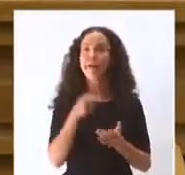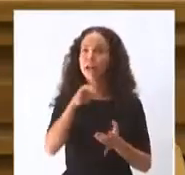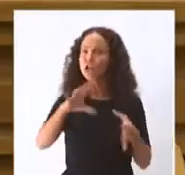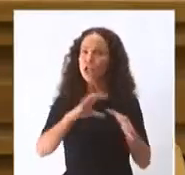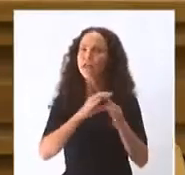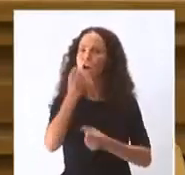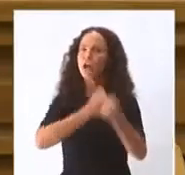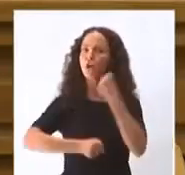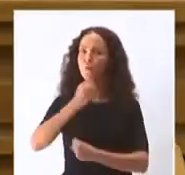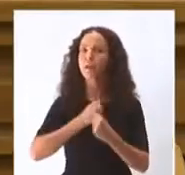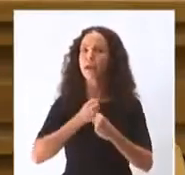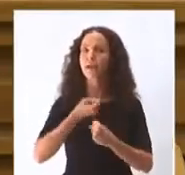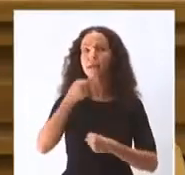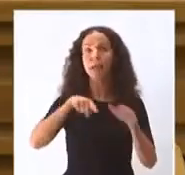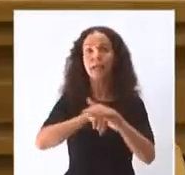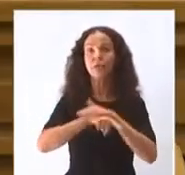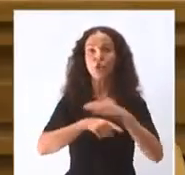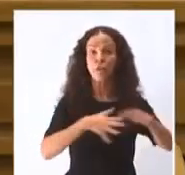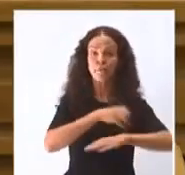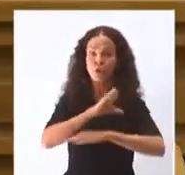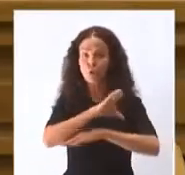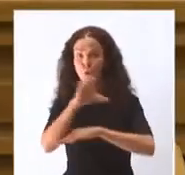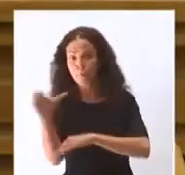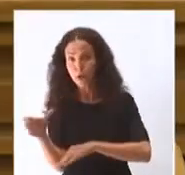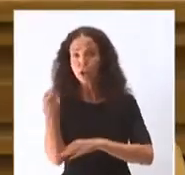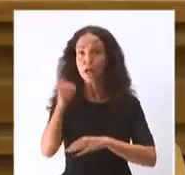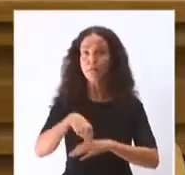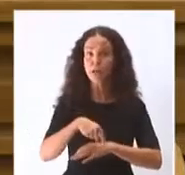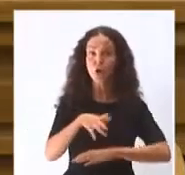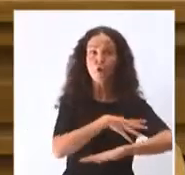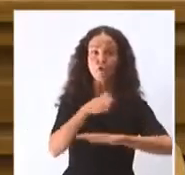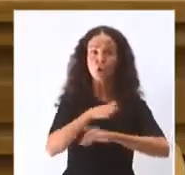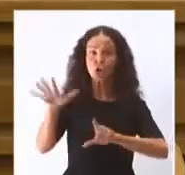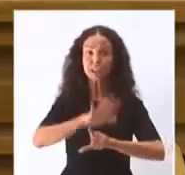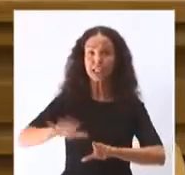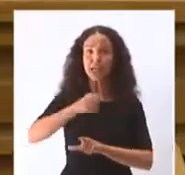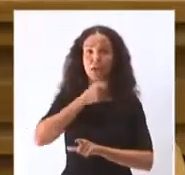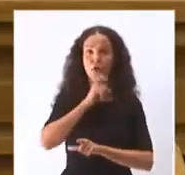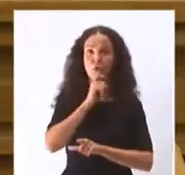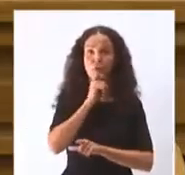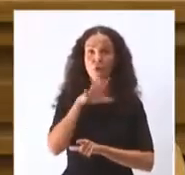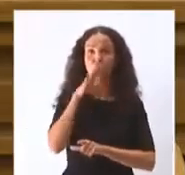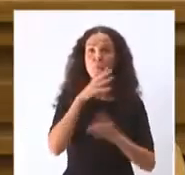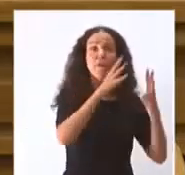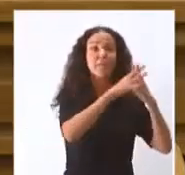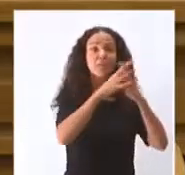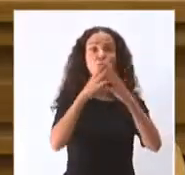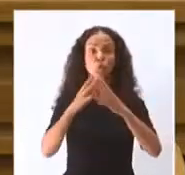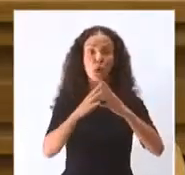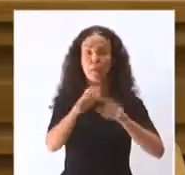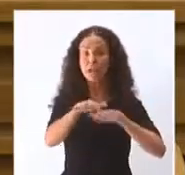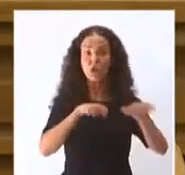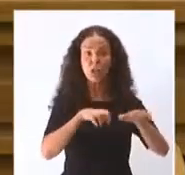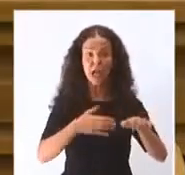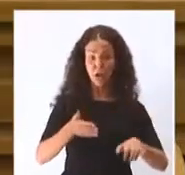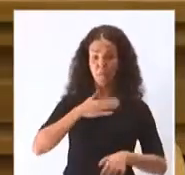evidentemente con la gestión de fondos europeos y con la sanción de fondos estatales una parte sustancial de las infraestructuras no son nuestras son